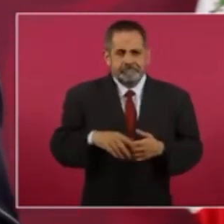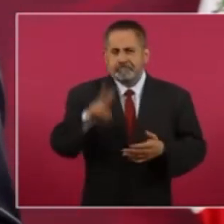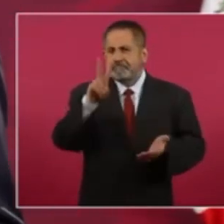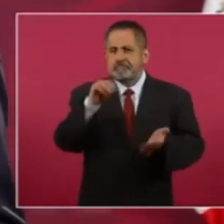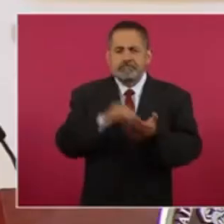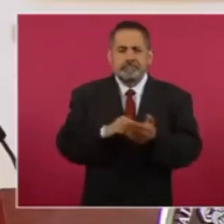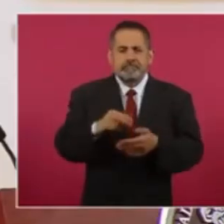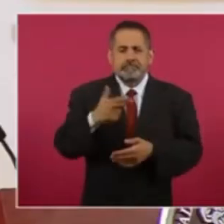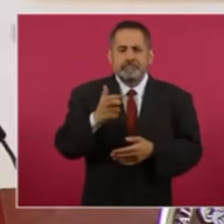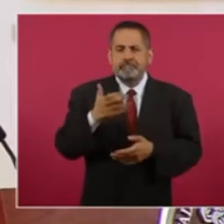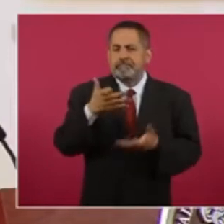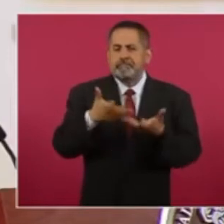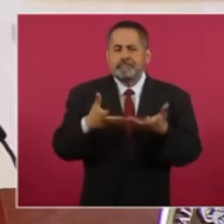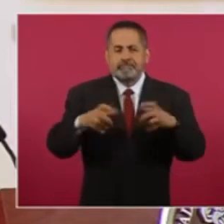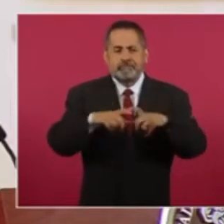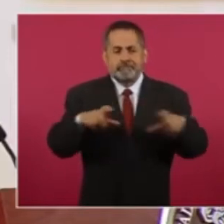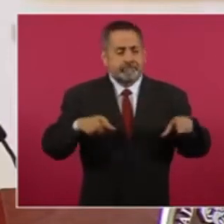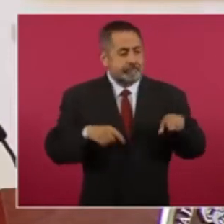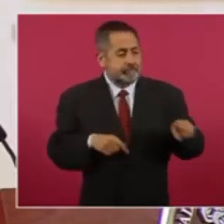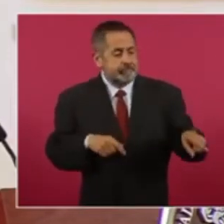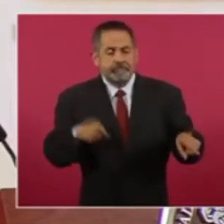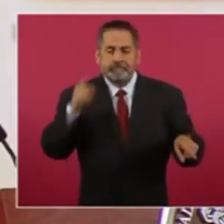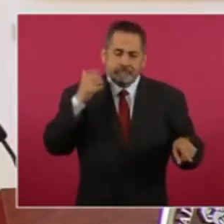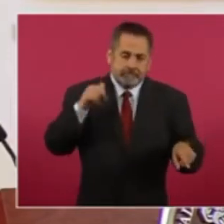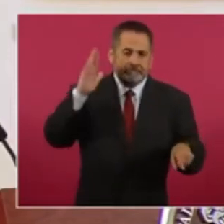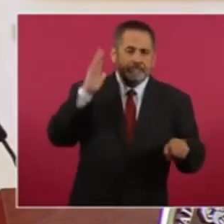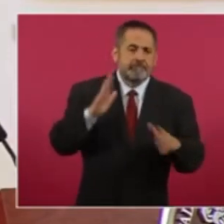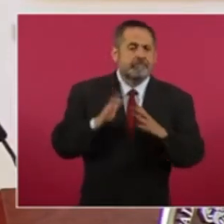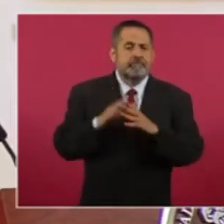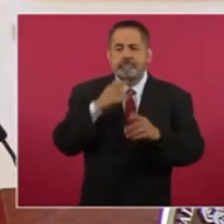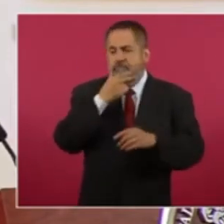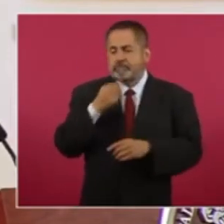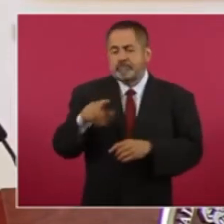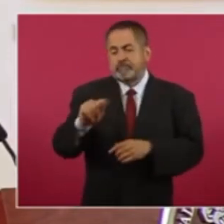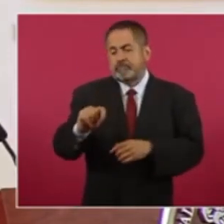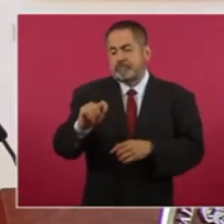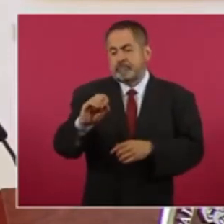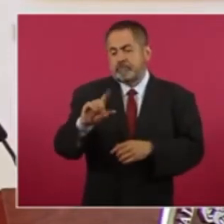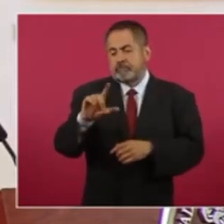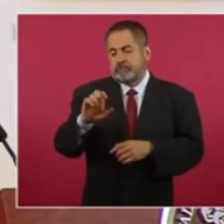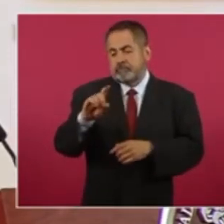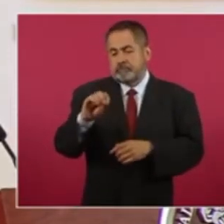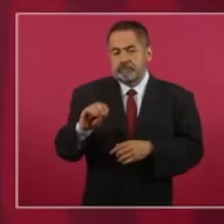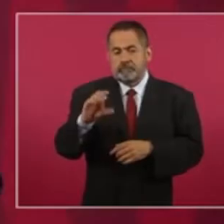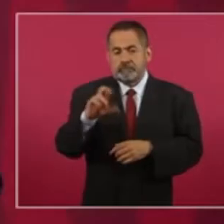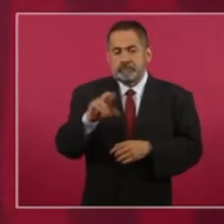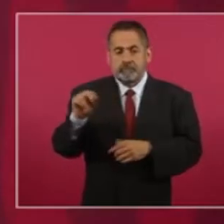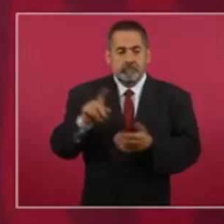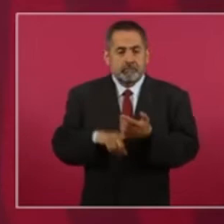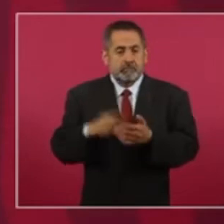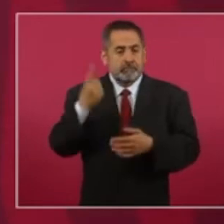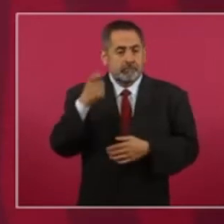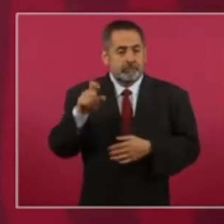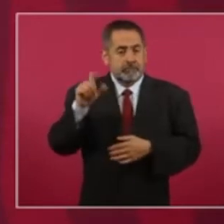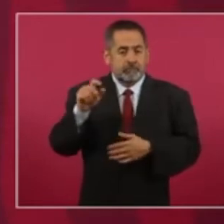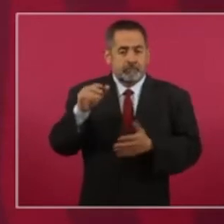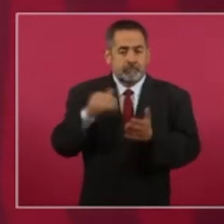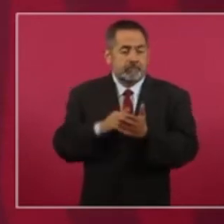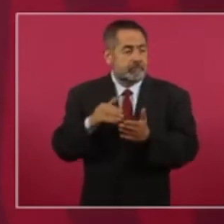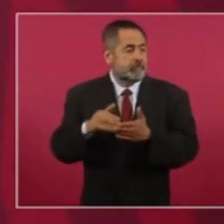de 2,000 hectáreas, un rancho que era del finado Toledo Corro, en aquel entonces de 120 millones de